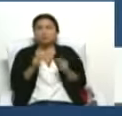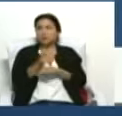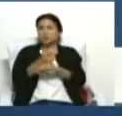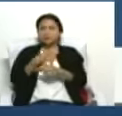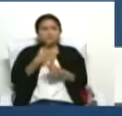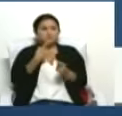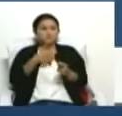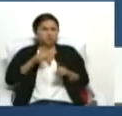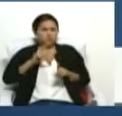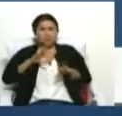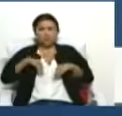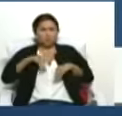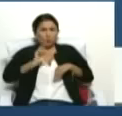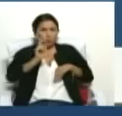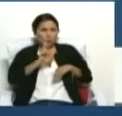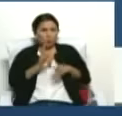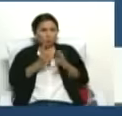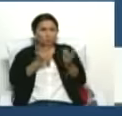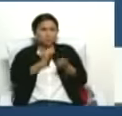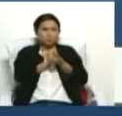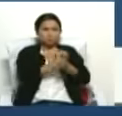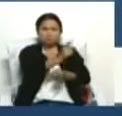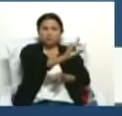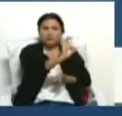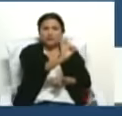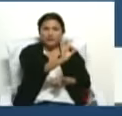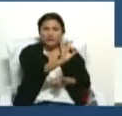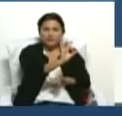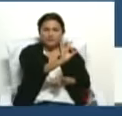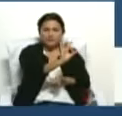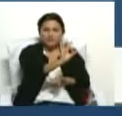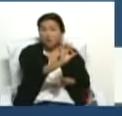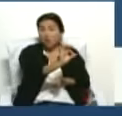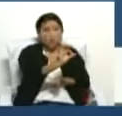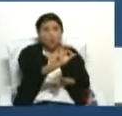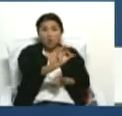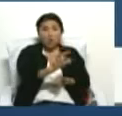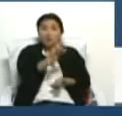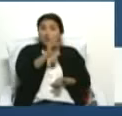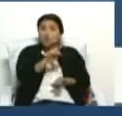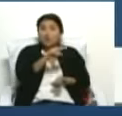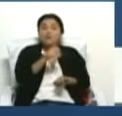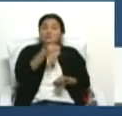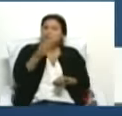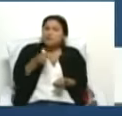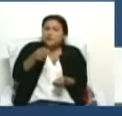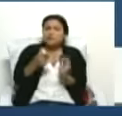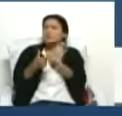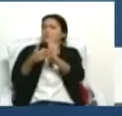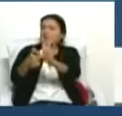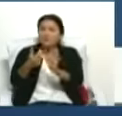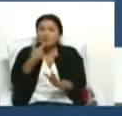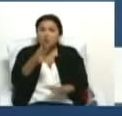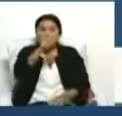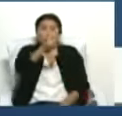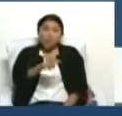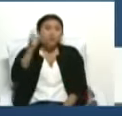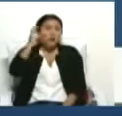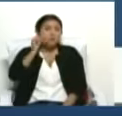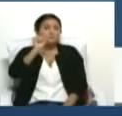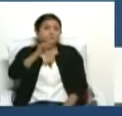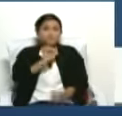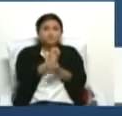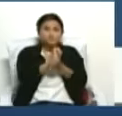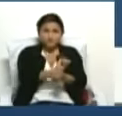a reconocer la situación de privación de libertad. Eso nunca pasó aquí. Siempre se comunicó, está detenida. Luego se comunicó de